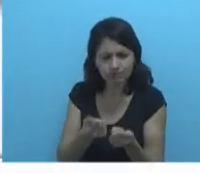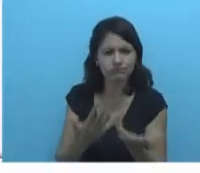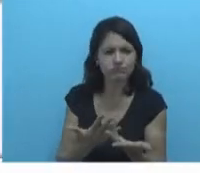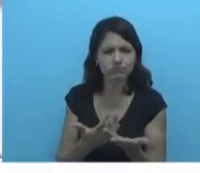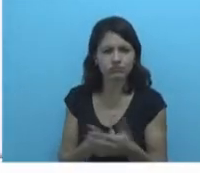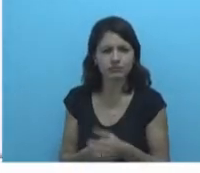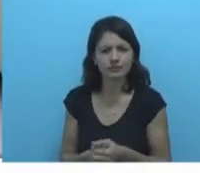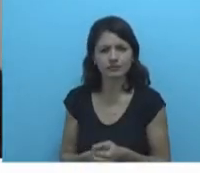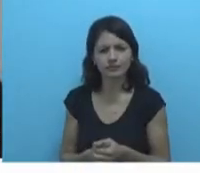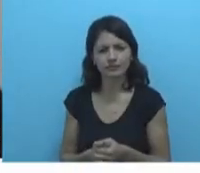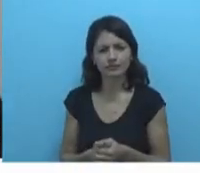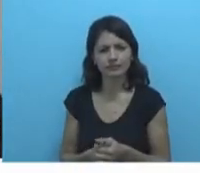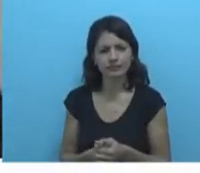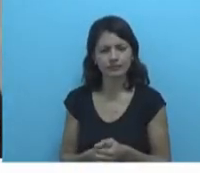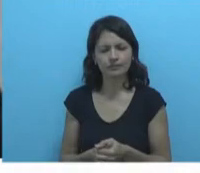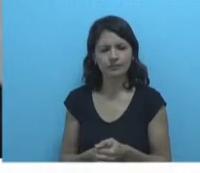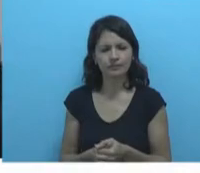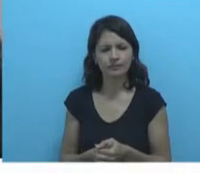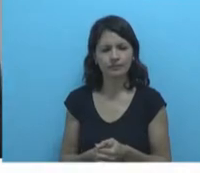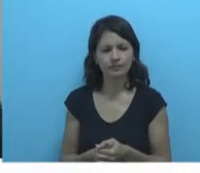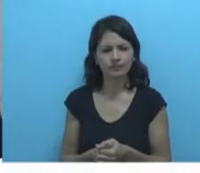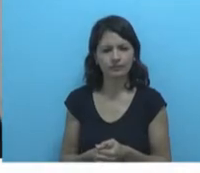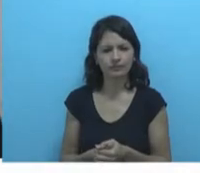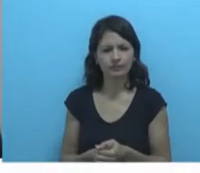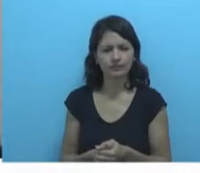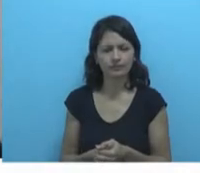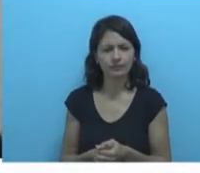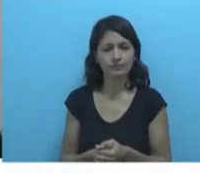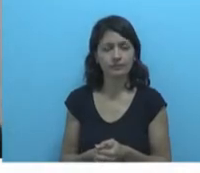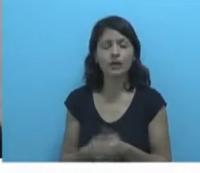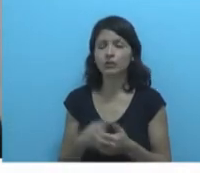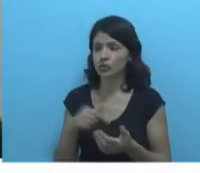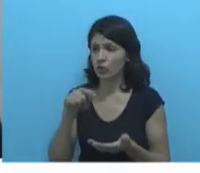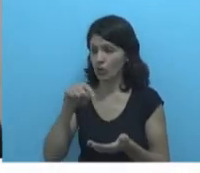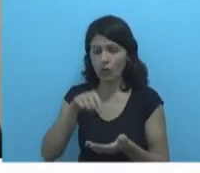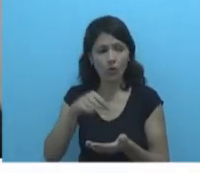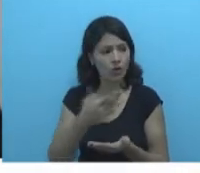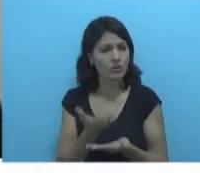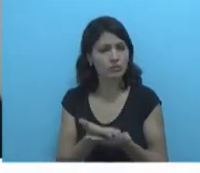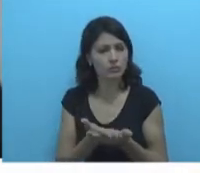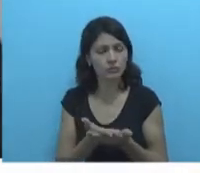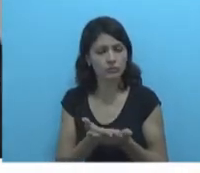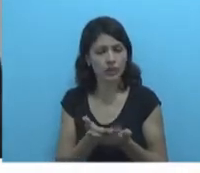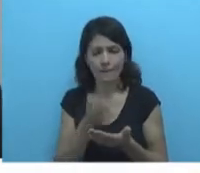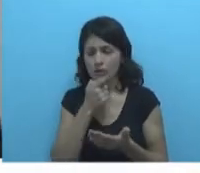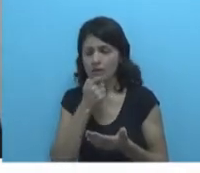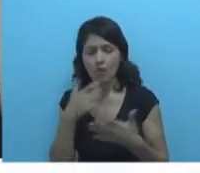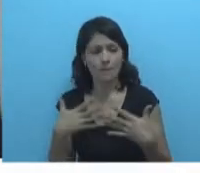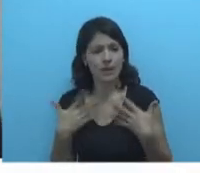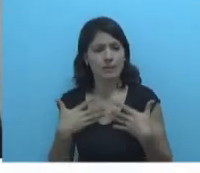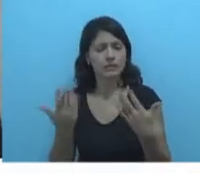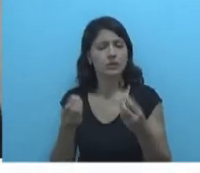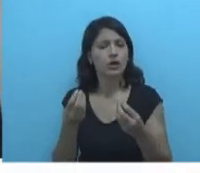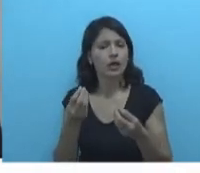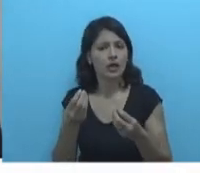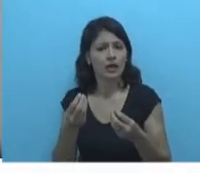hoy justamente he propuesto que el beneplácito por la